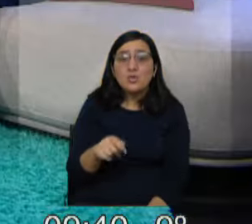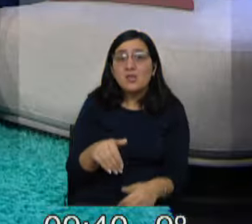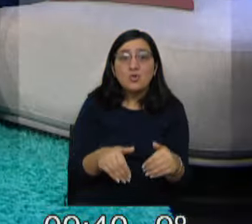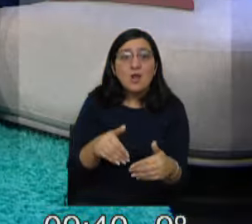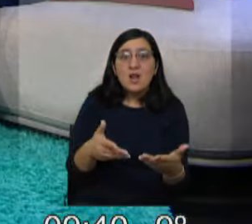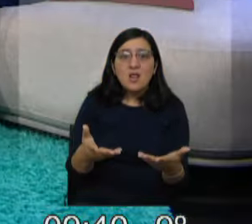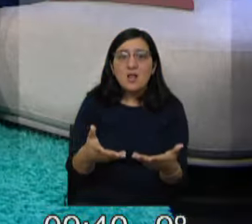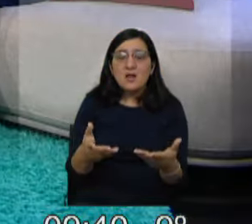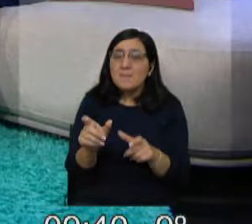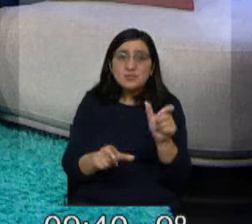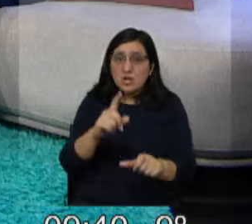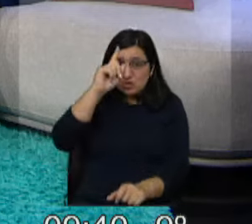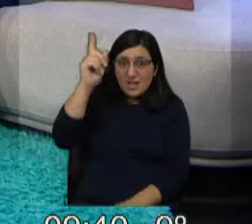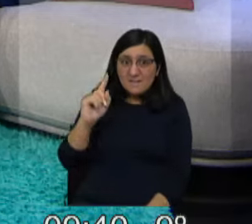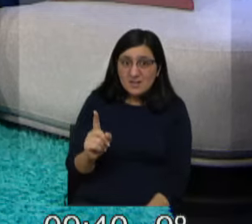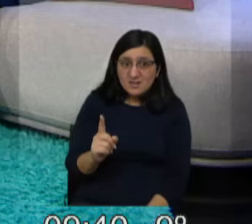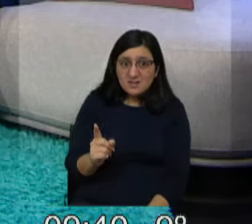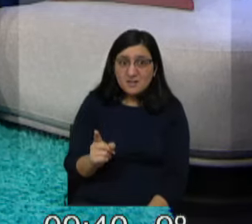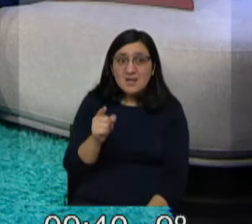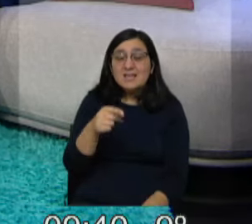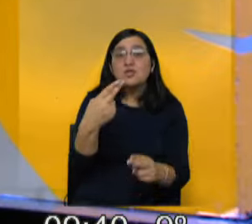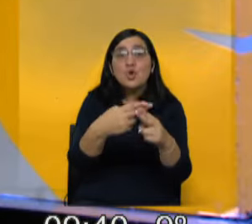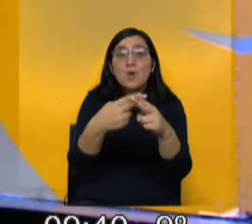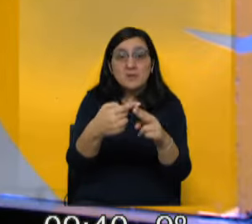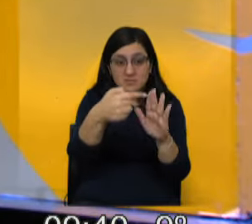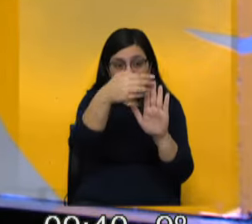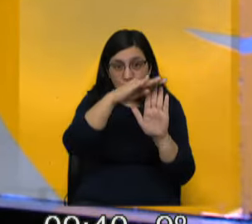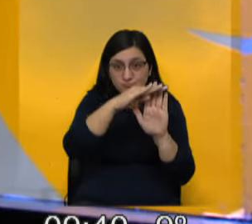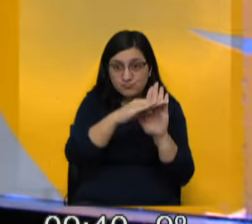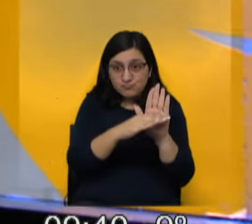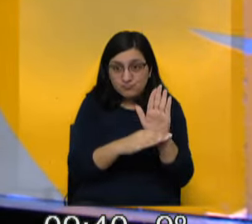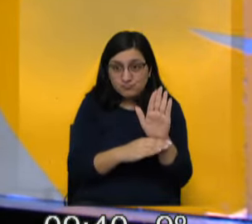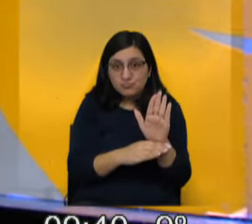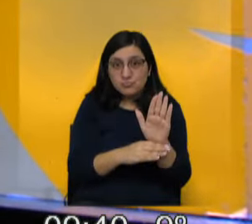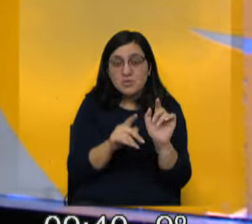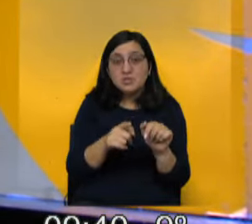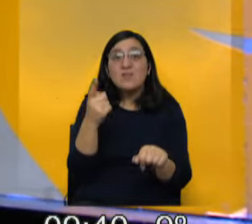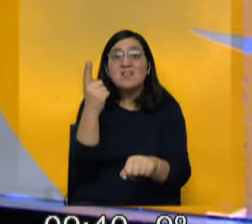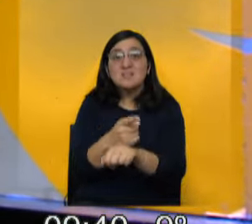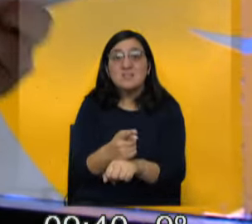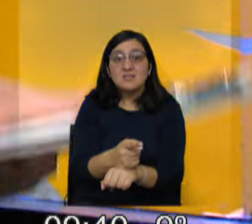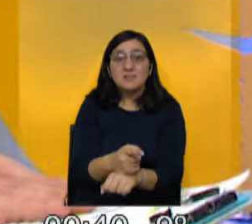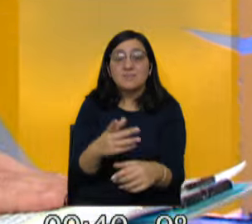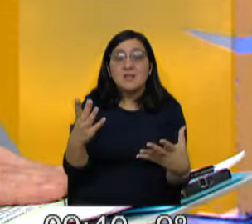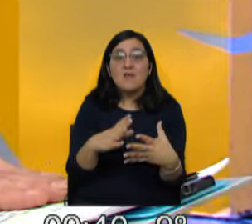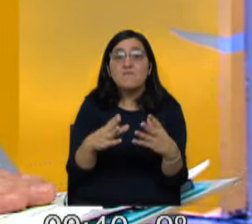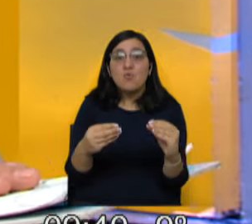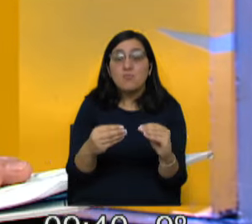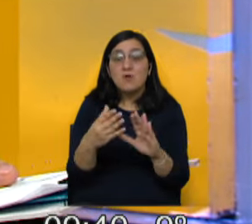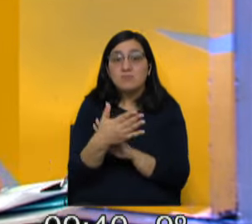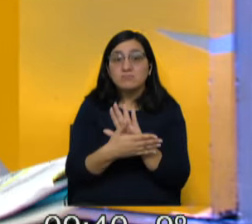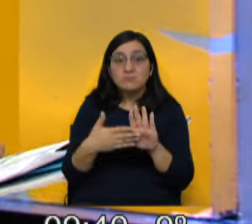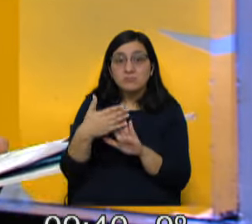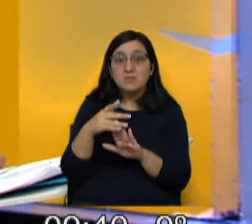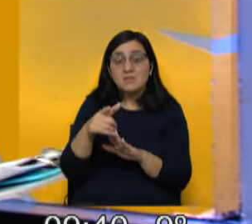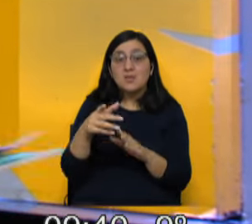montón de cosas. La gente no tiene idea. Esos nombres que usted ve ahí son los que en realidad van a decidir la fórmula a nivel nacional